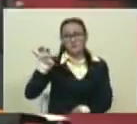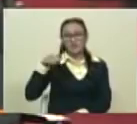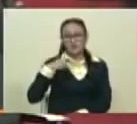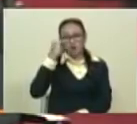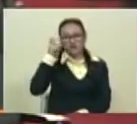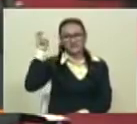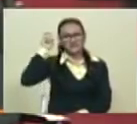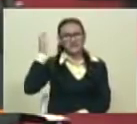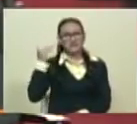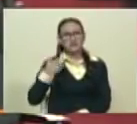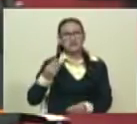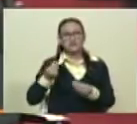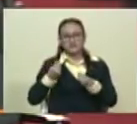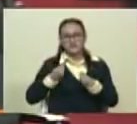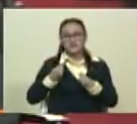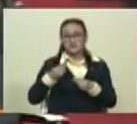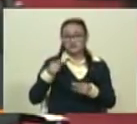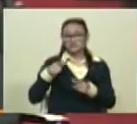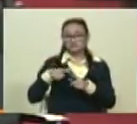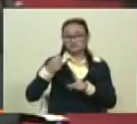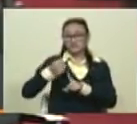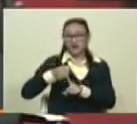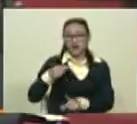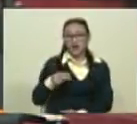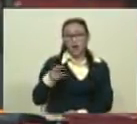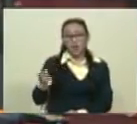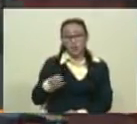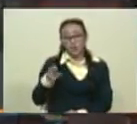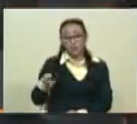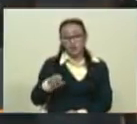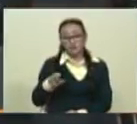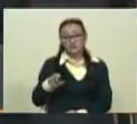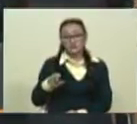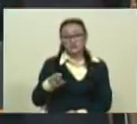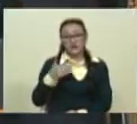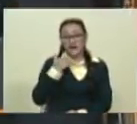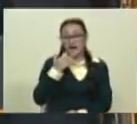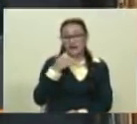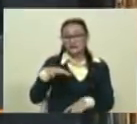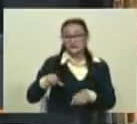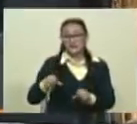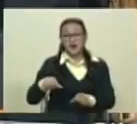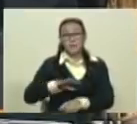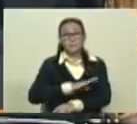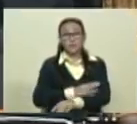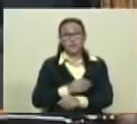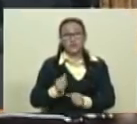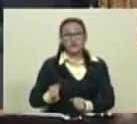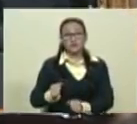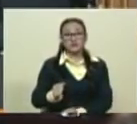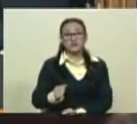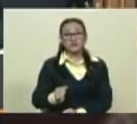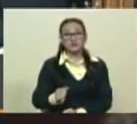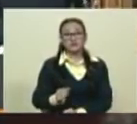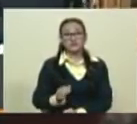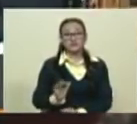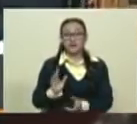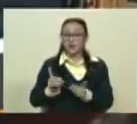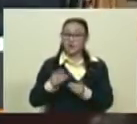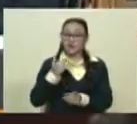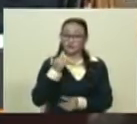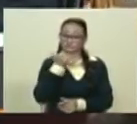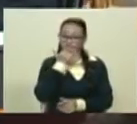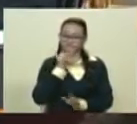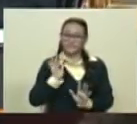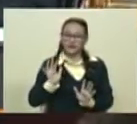Viví directamente los golpes de Estado de Honduras y del Paraguay. En Honduras casi retomamos el poder. Pero bueno, algunas cosas salieron